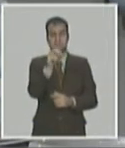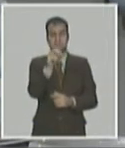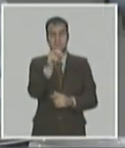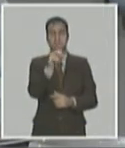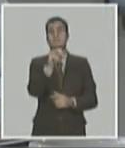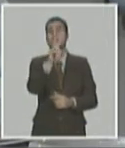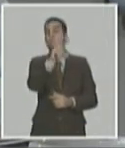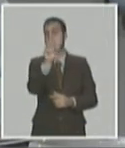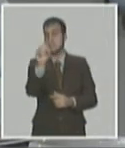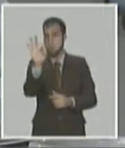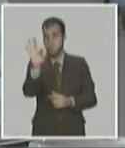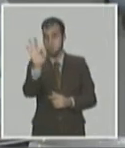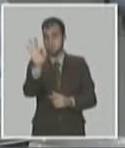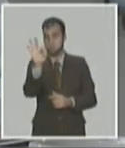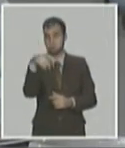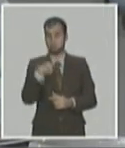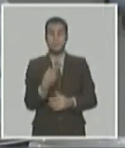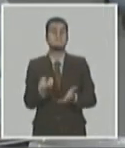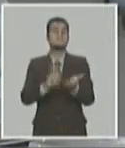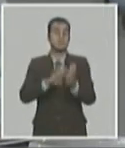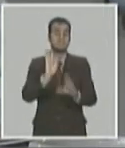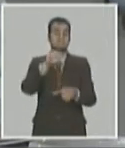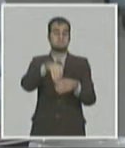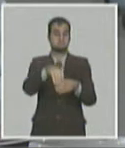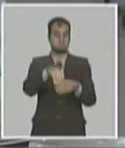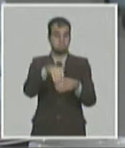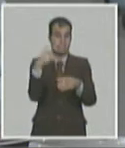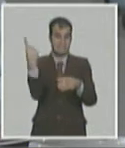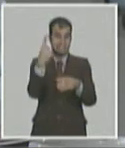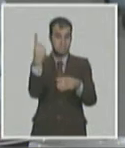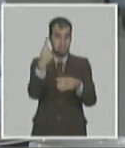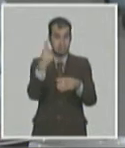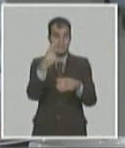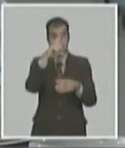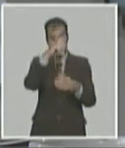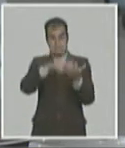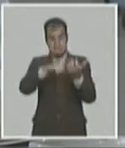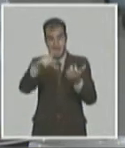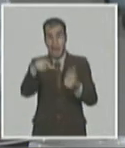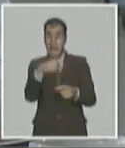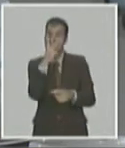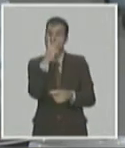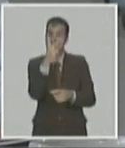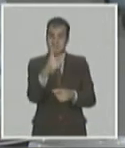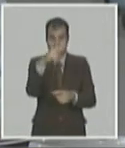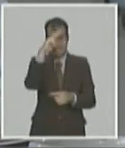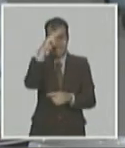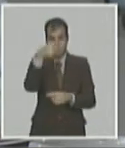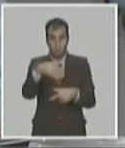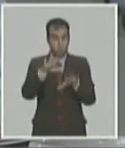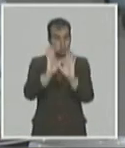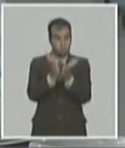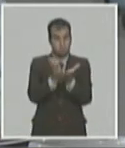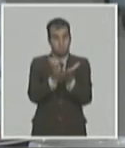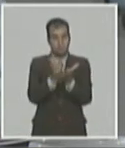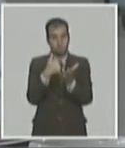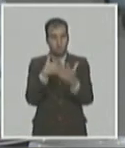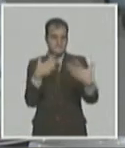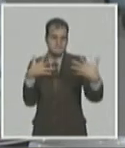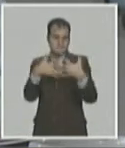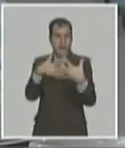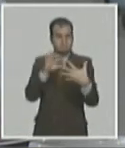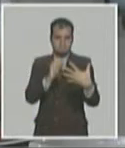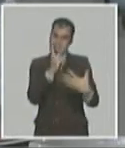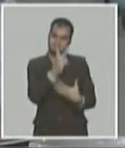2008, miembro del secretariado del Comité Central para atender la salud pública, ella tuvo un vínculo mucho más cercano, y en